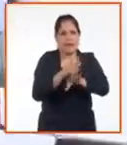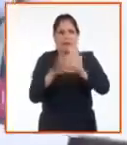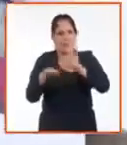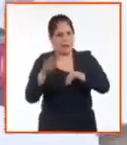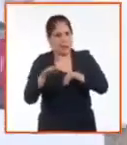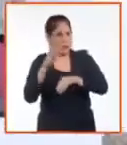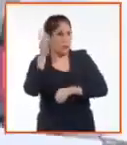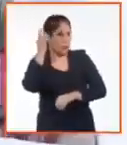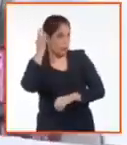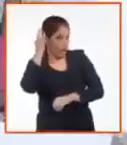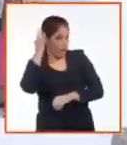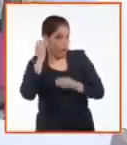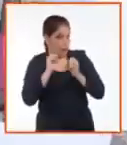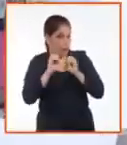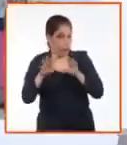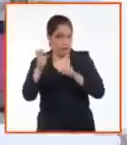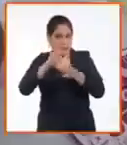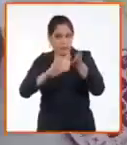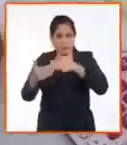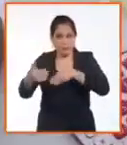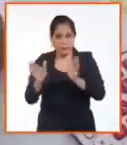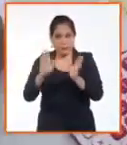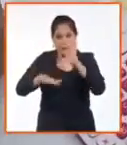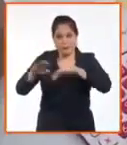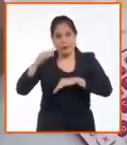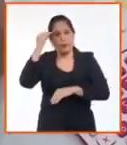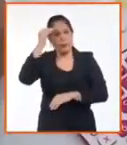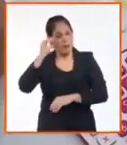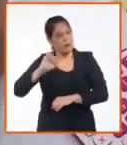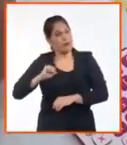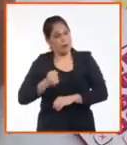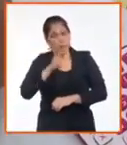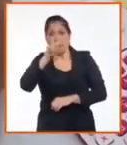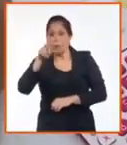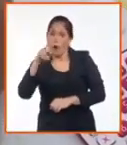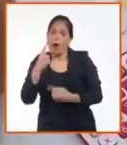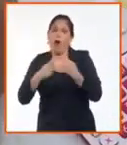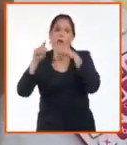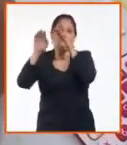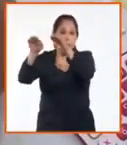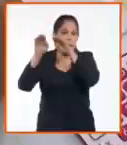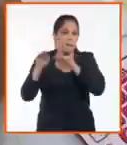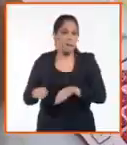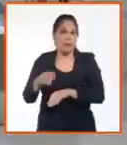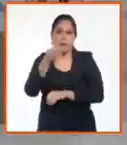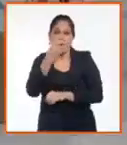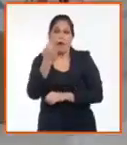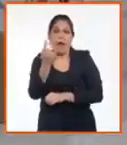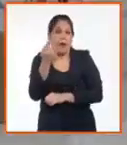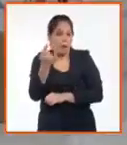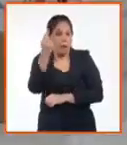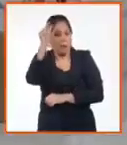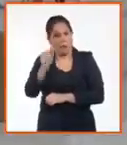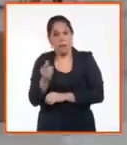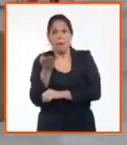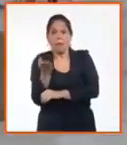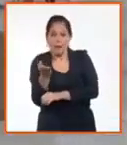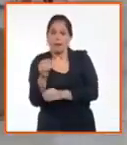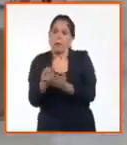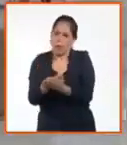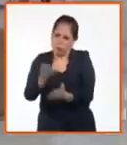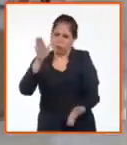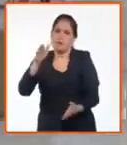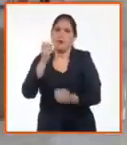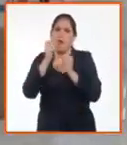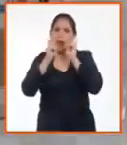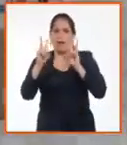despachadora en droguería habana cree que el rigor en la búsqueda y almacenamiento de cada pedido es un compromiso con la vida